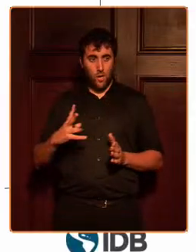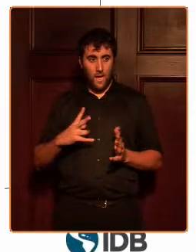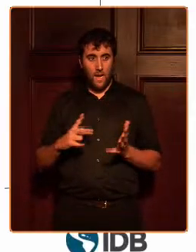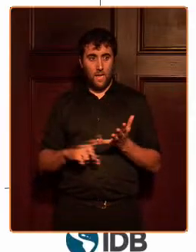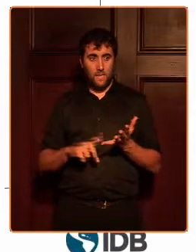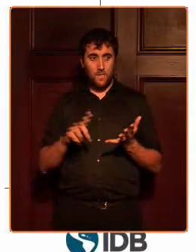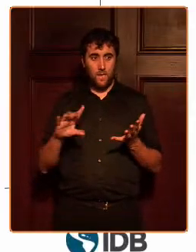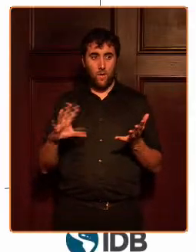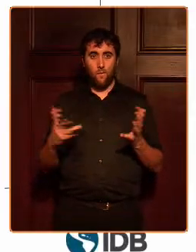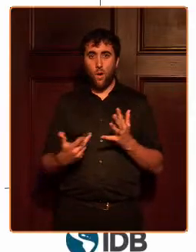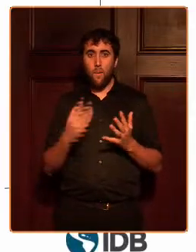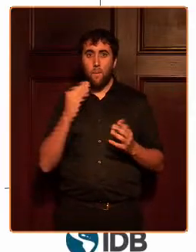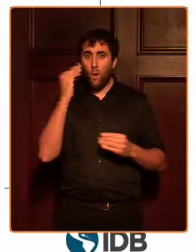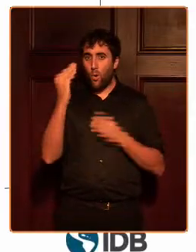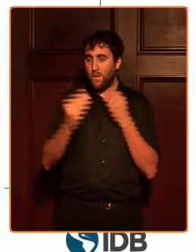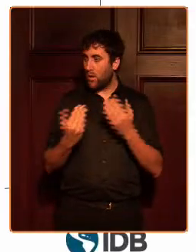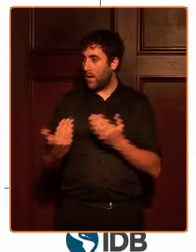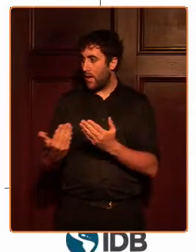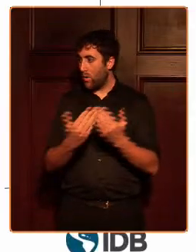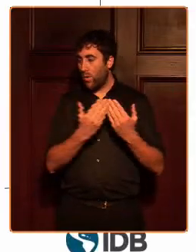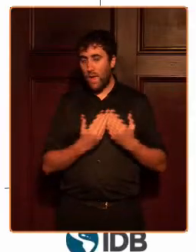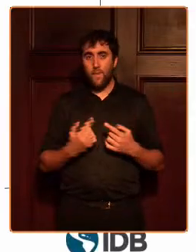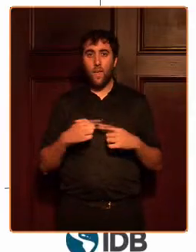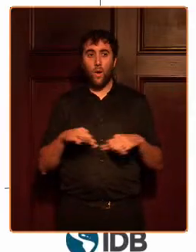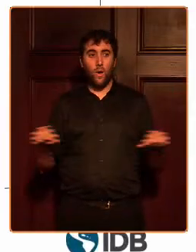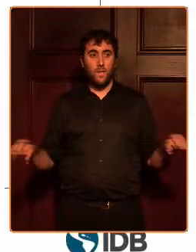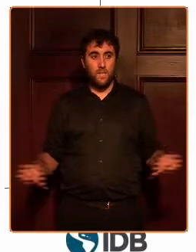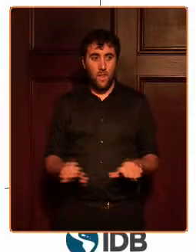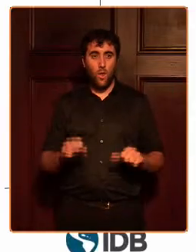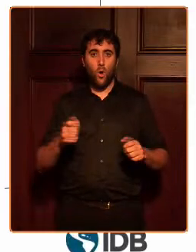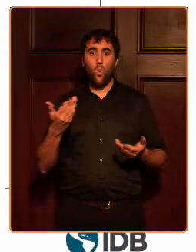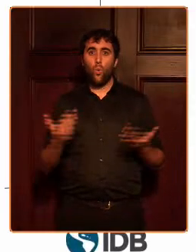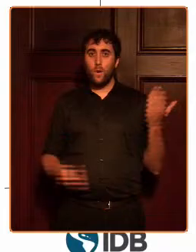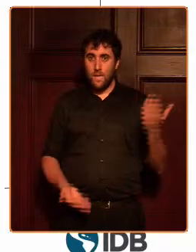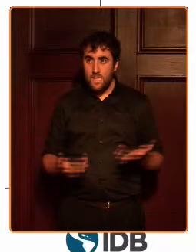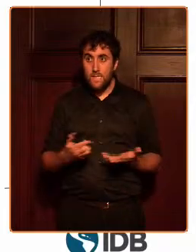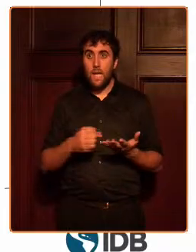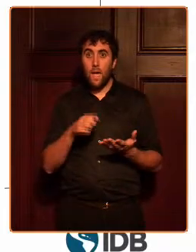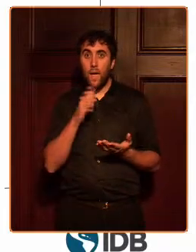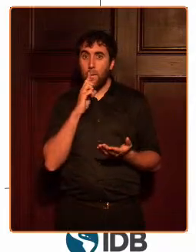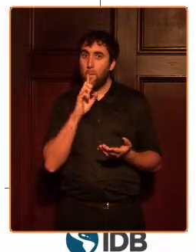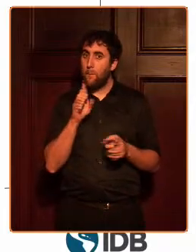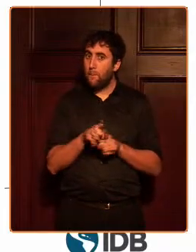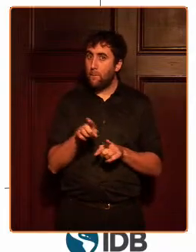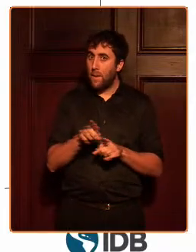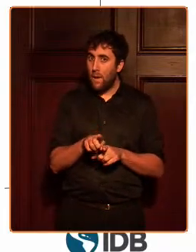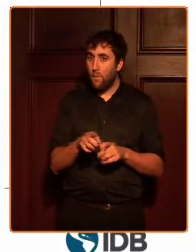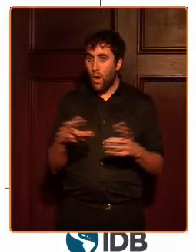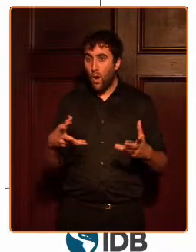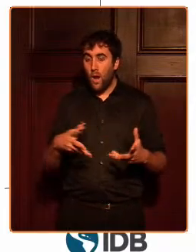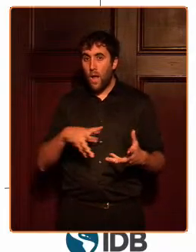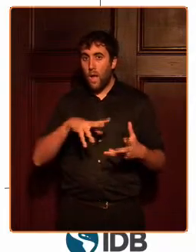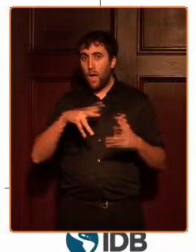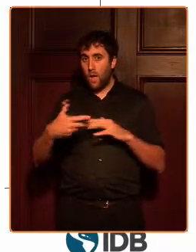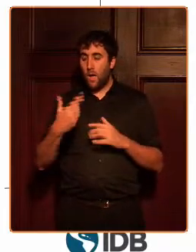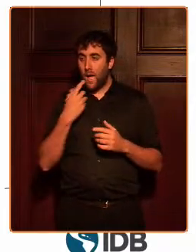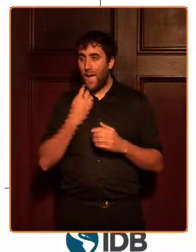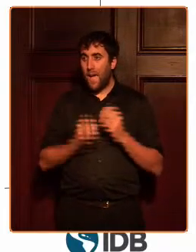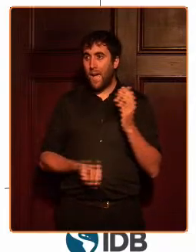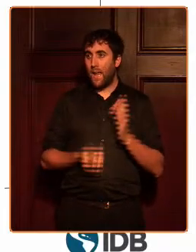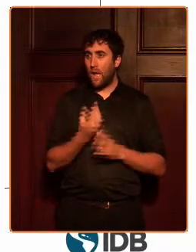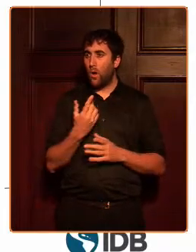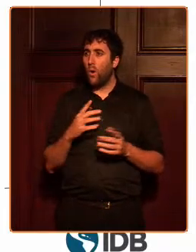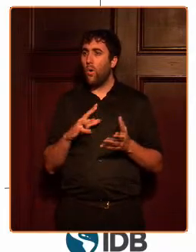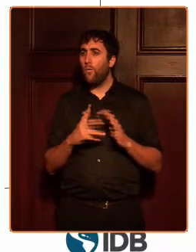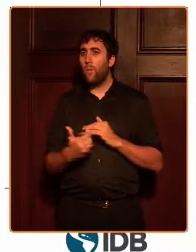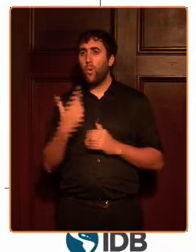las preocupaciones de los estudiantes, equidad, justicia, son las reglas. Hay una zona gris que se ha creado. Yo hago